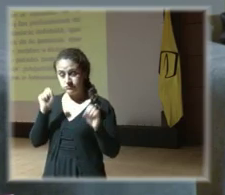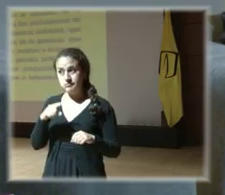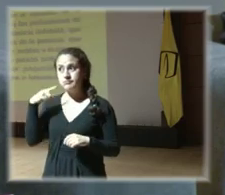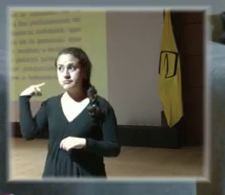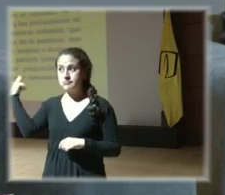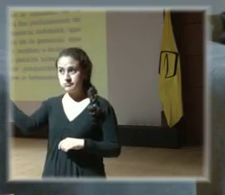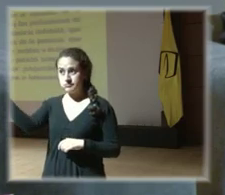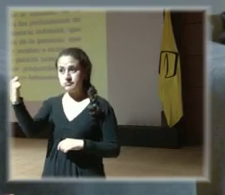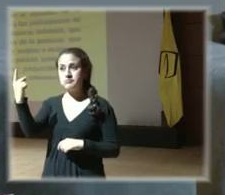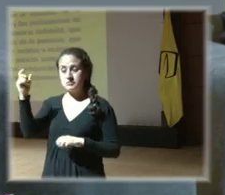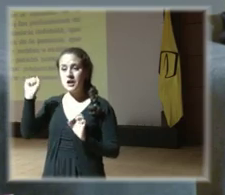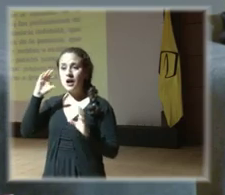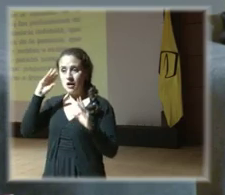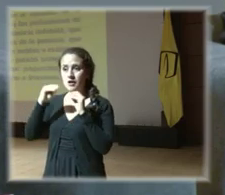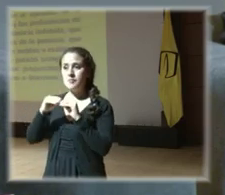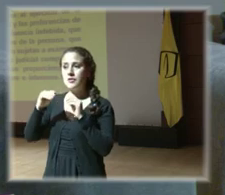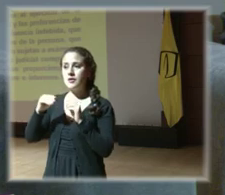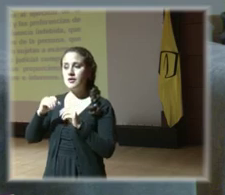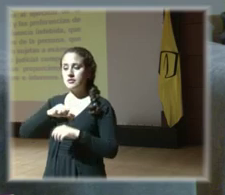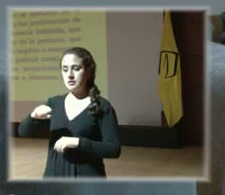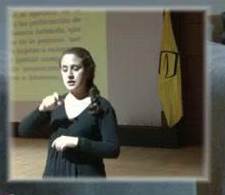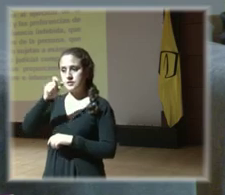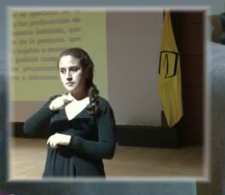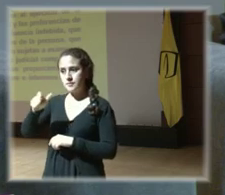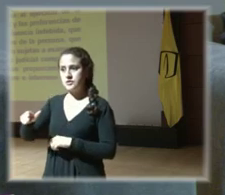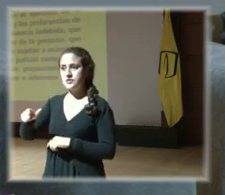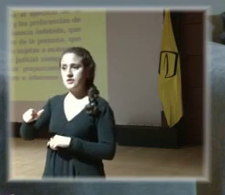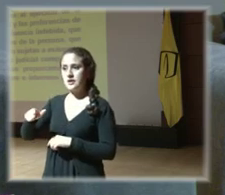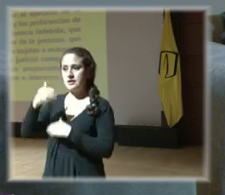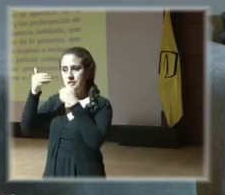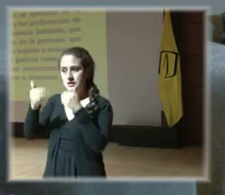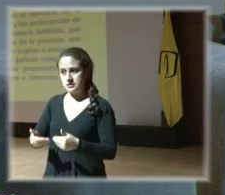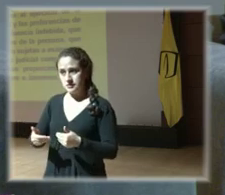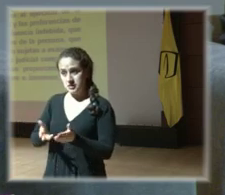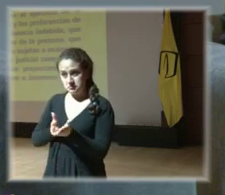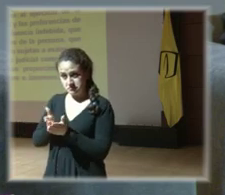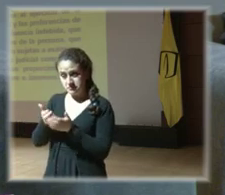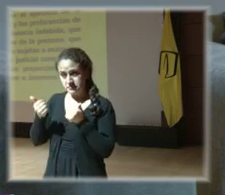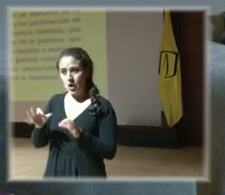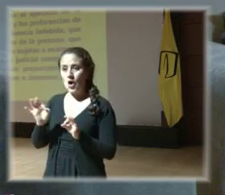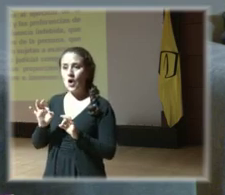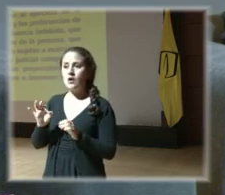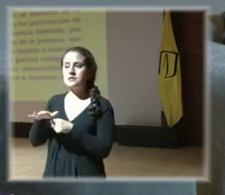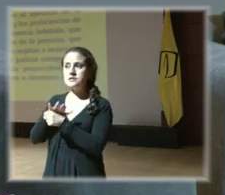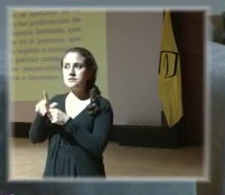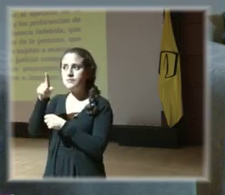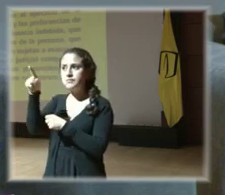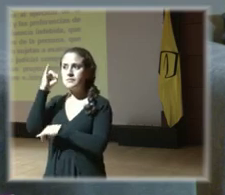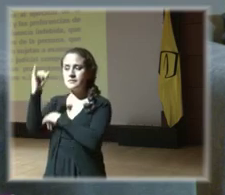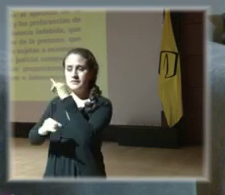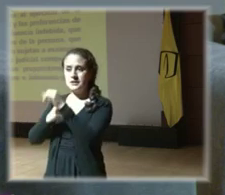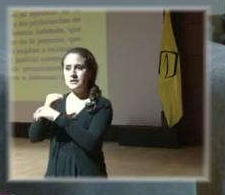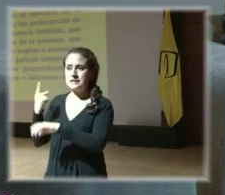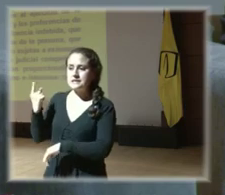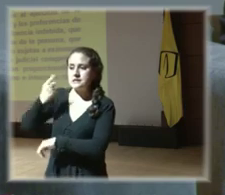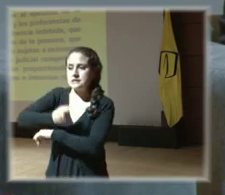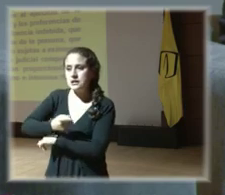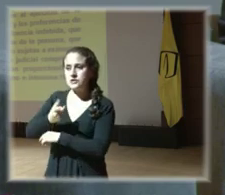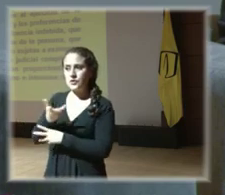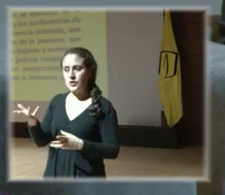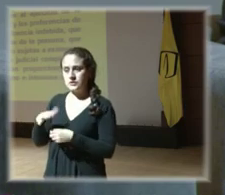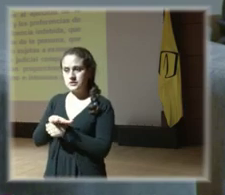derechos humanos de las personas con discapacidad? ¿Es una vía de hecho? ¿Qué casos o sanciones se han llevado al Sistema Internacional de Derechos